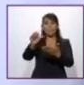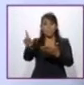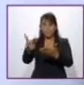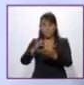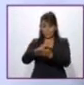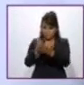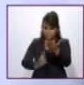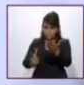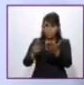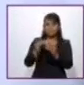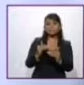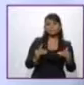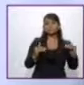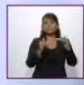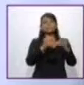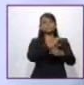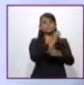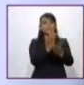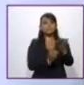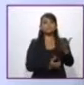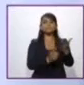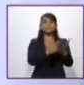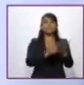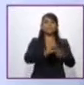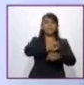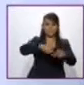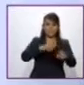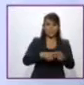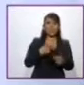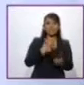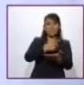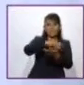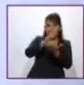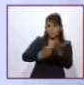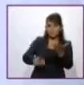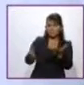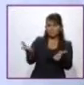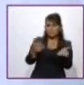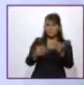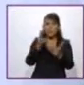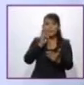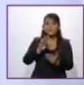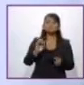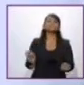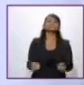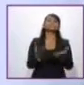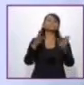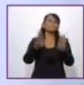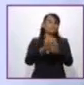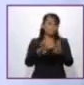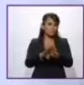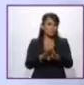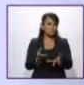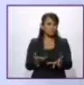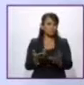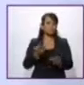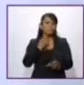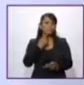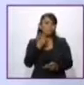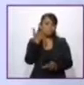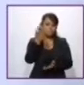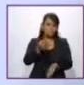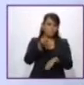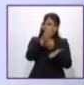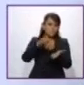la contraloría social para evaluar cómo estamos manejando los recursos públicos y cómo es el actuar que estamos viviendo. Nosotros